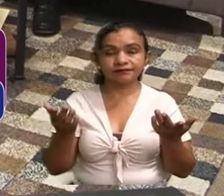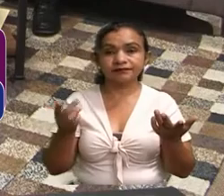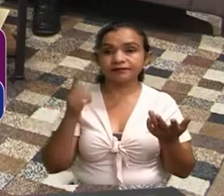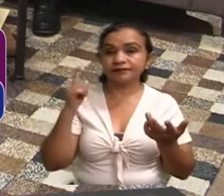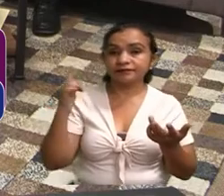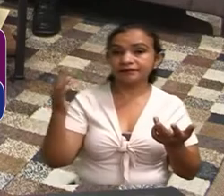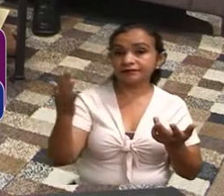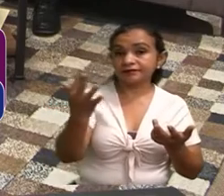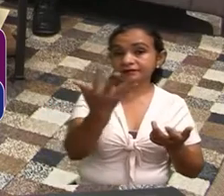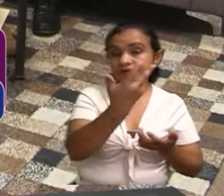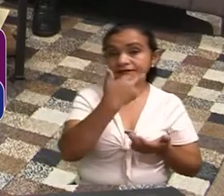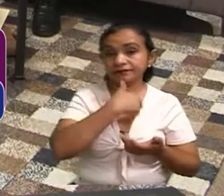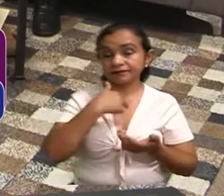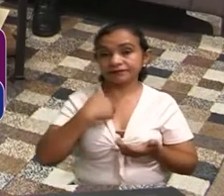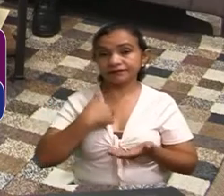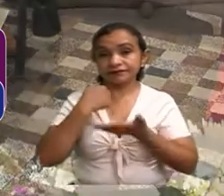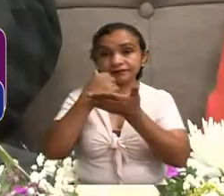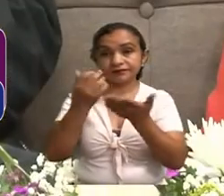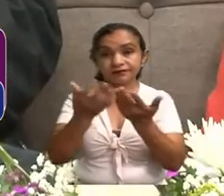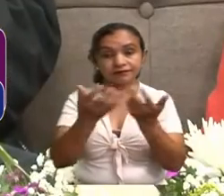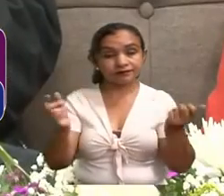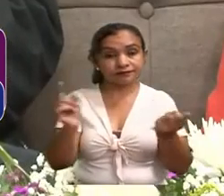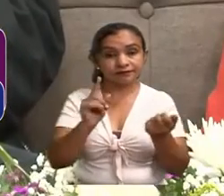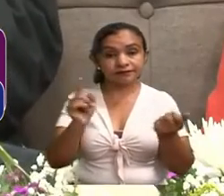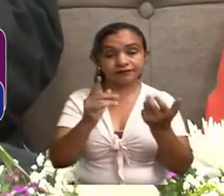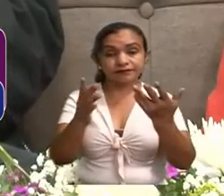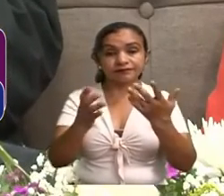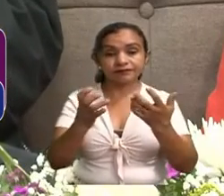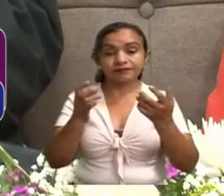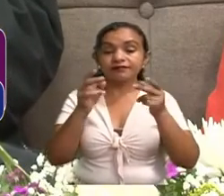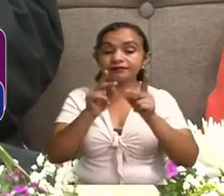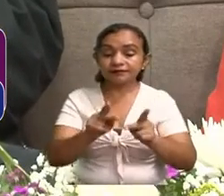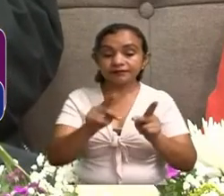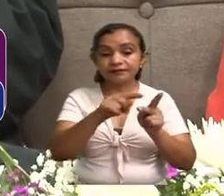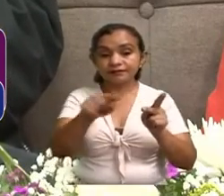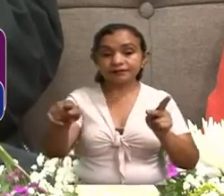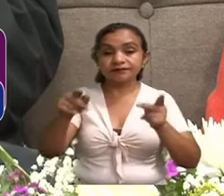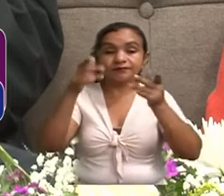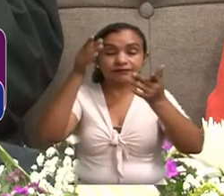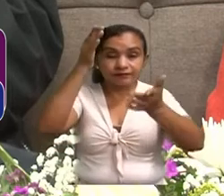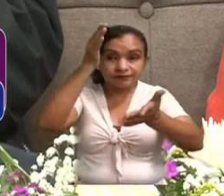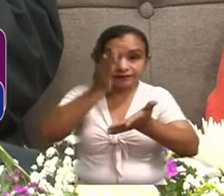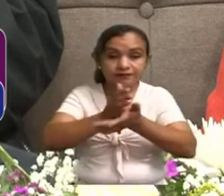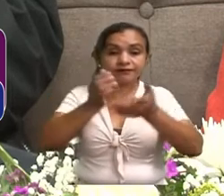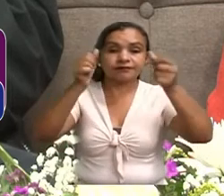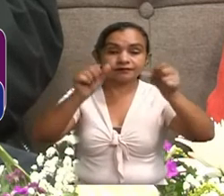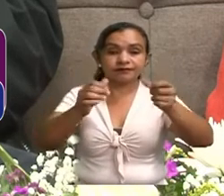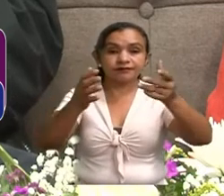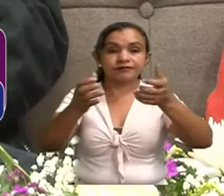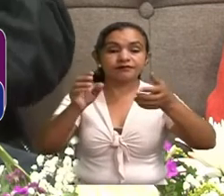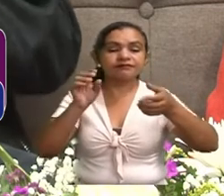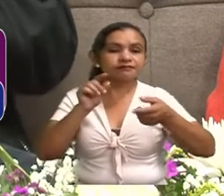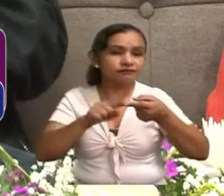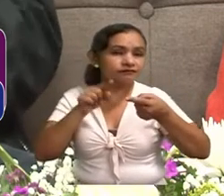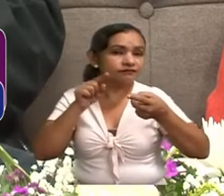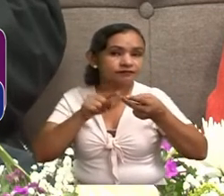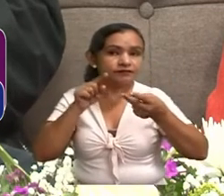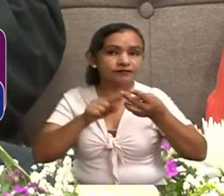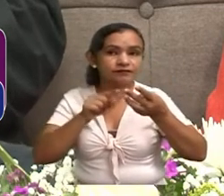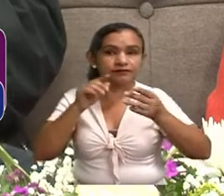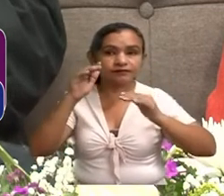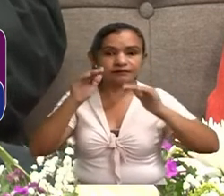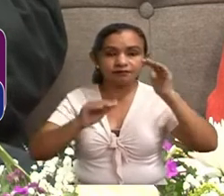somos los que llevamos las soluciones, la demanda nació de la comunidad y ellos son los que determinan qué es lo que tiene que haber ahí. Entonces hay un